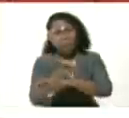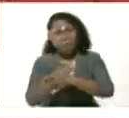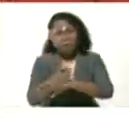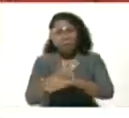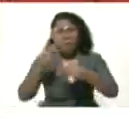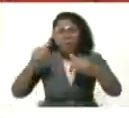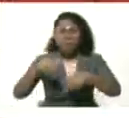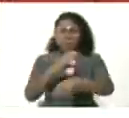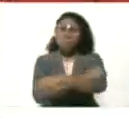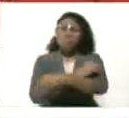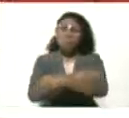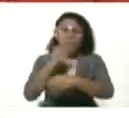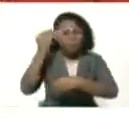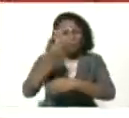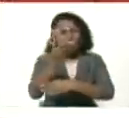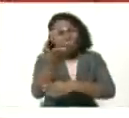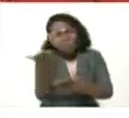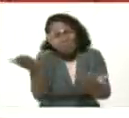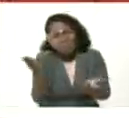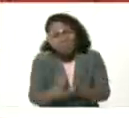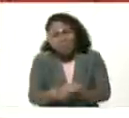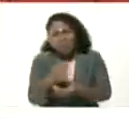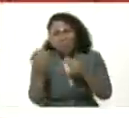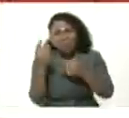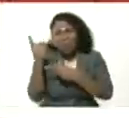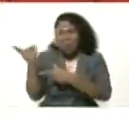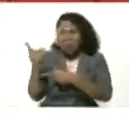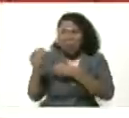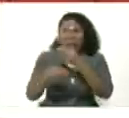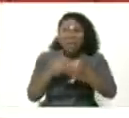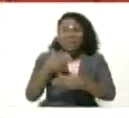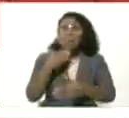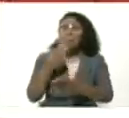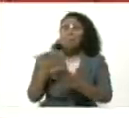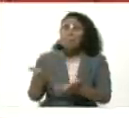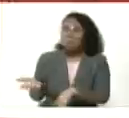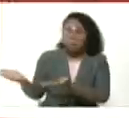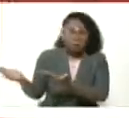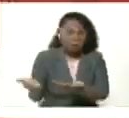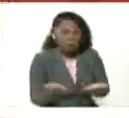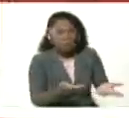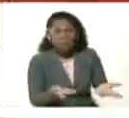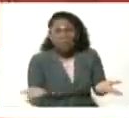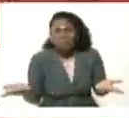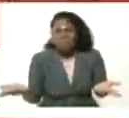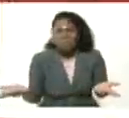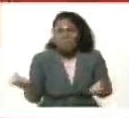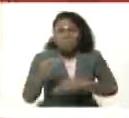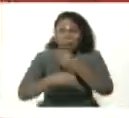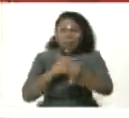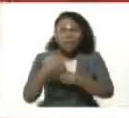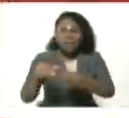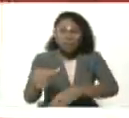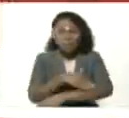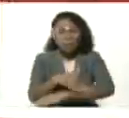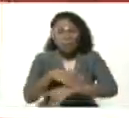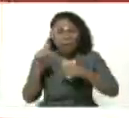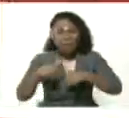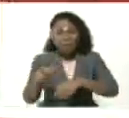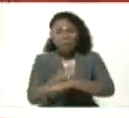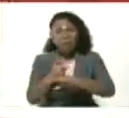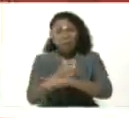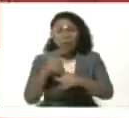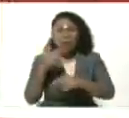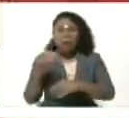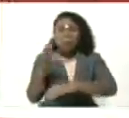aquí, imaginen si ellos son así de permisivos. Para hacer una acera aquí, si gobernara la oposición, tenía que